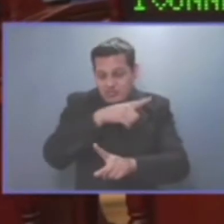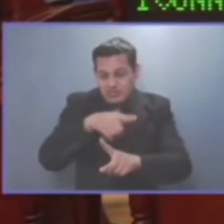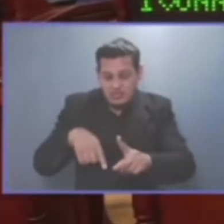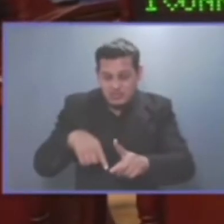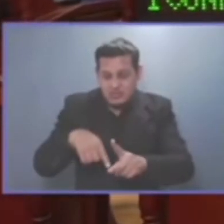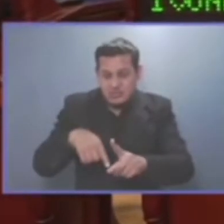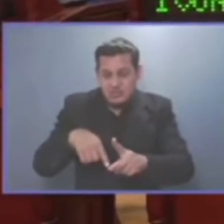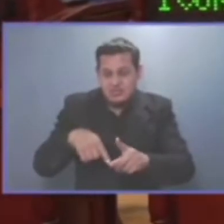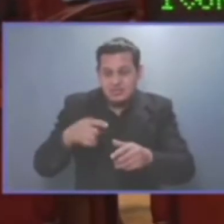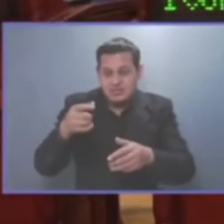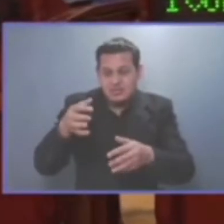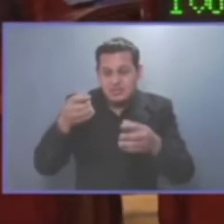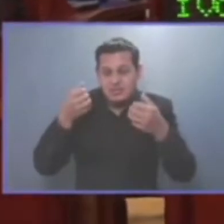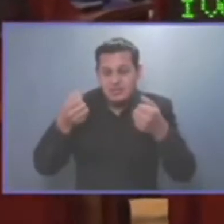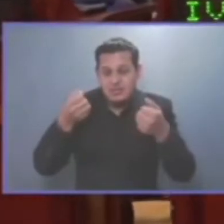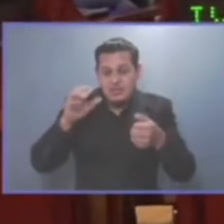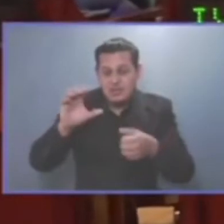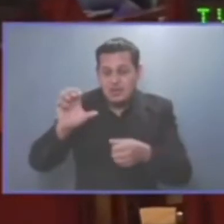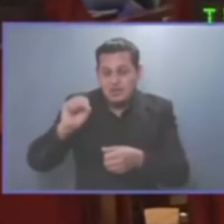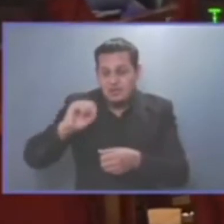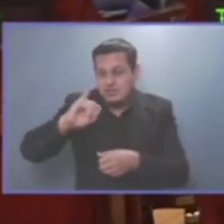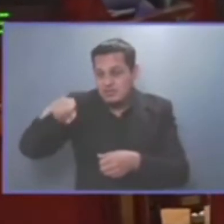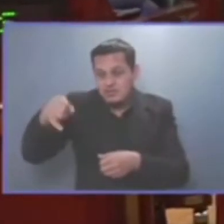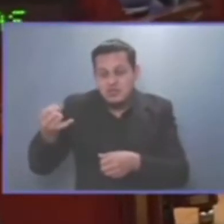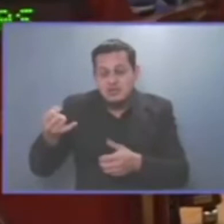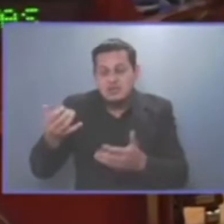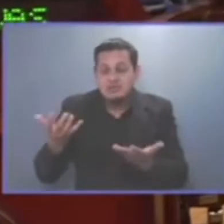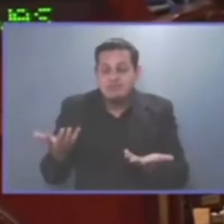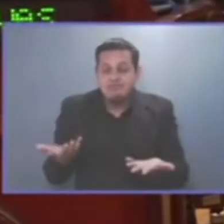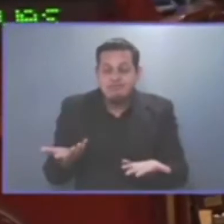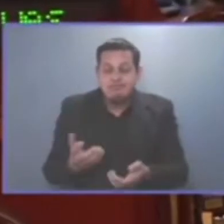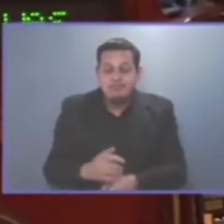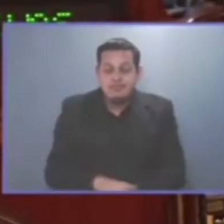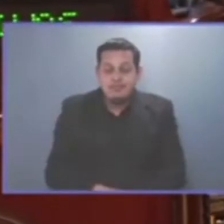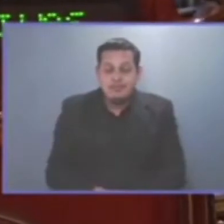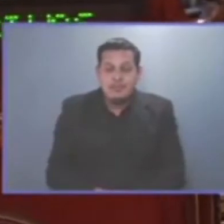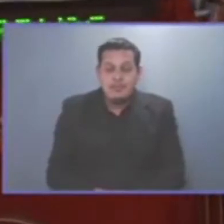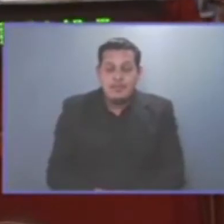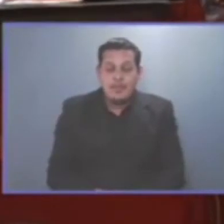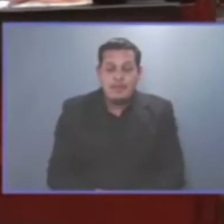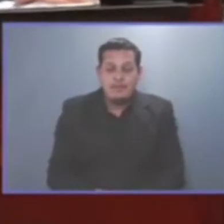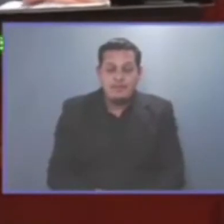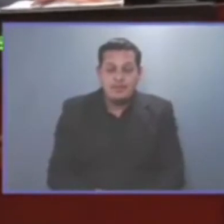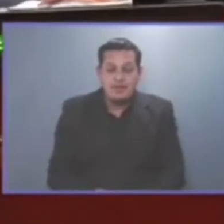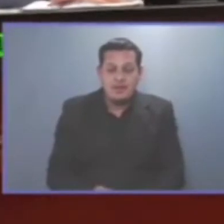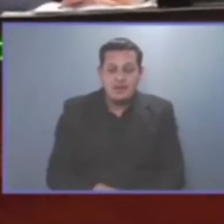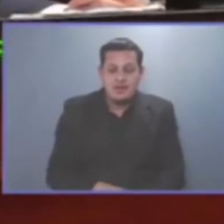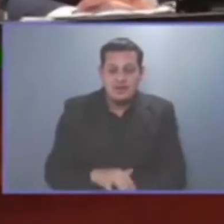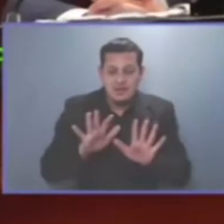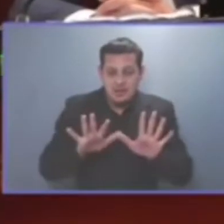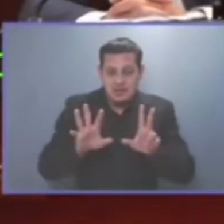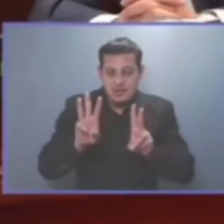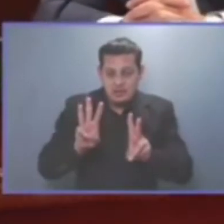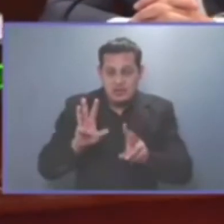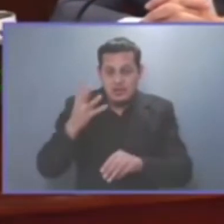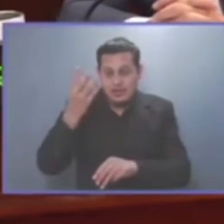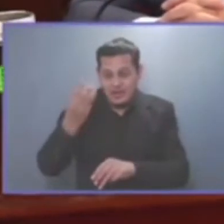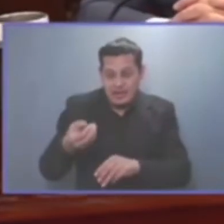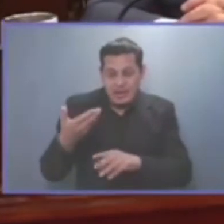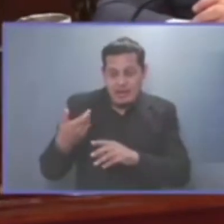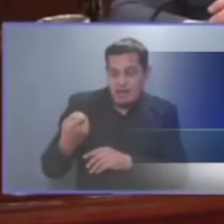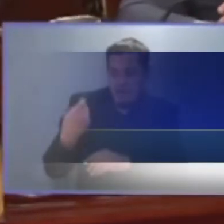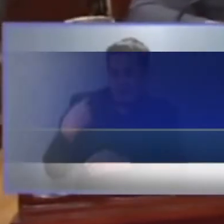la sala de lo penal de la Corte Suprema de Justicia. Y hace 18 días